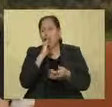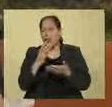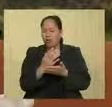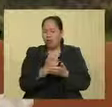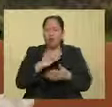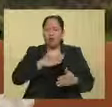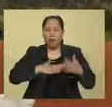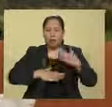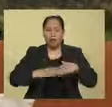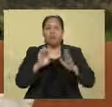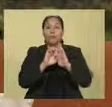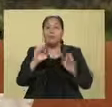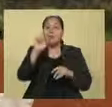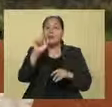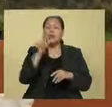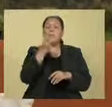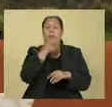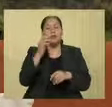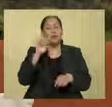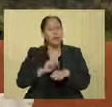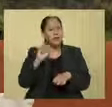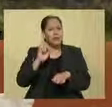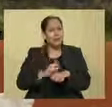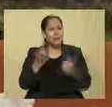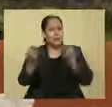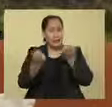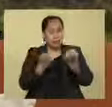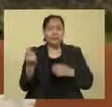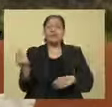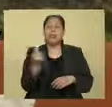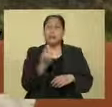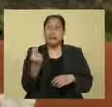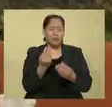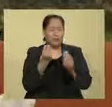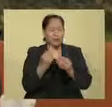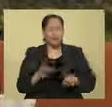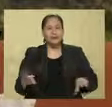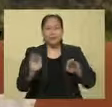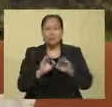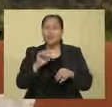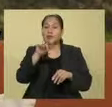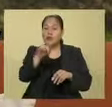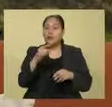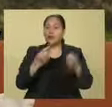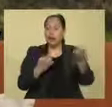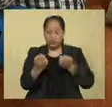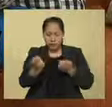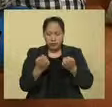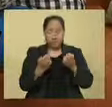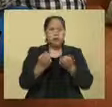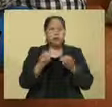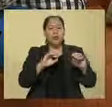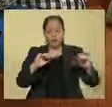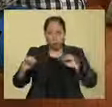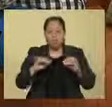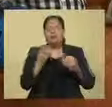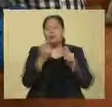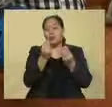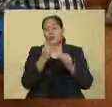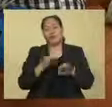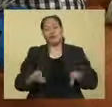el hacer 20 minutos de ejercicio diario es básico. Movernos es básico. Marca la diferencia, ¿verdad? Marca la